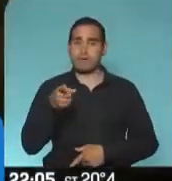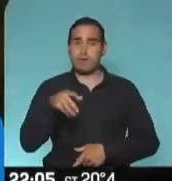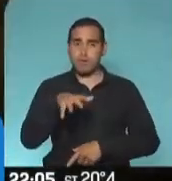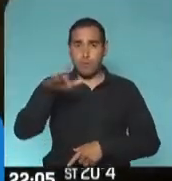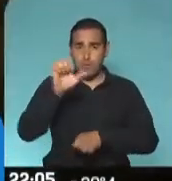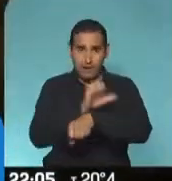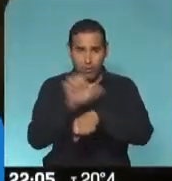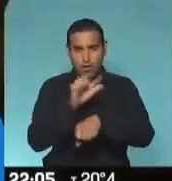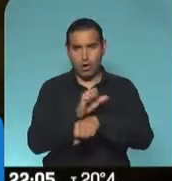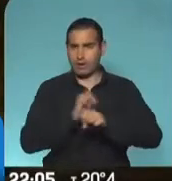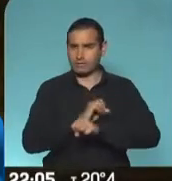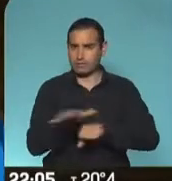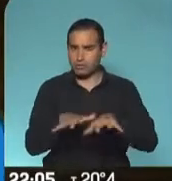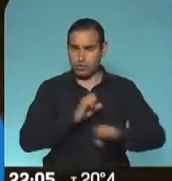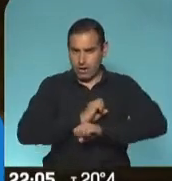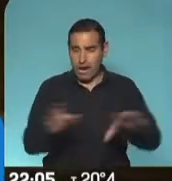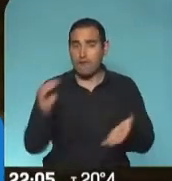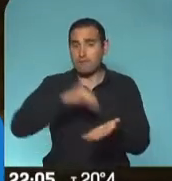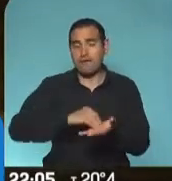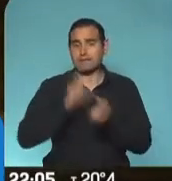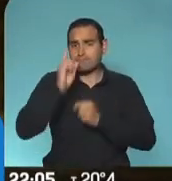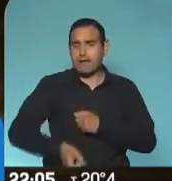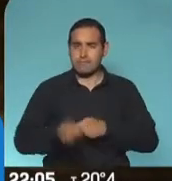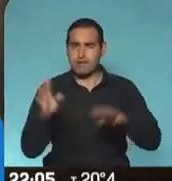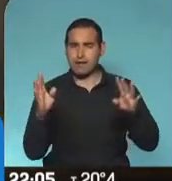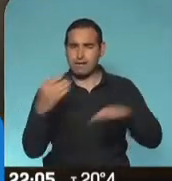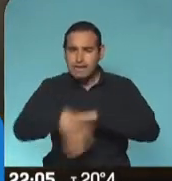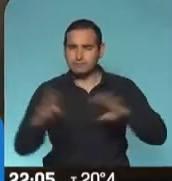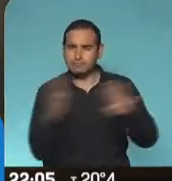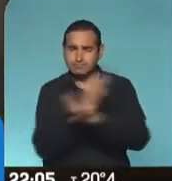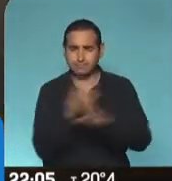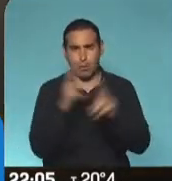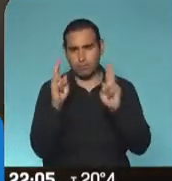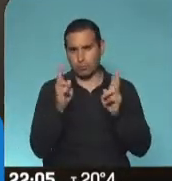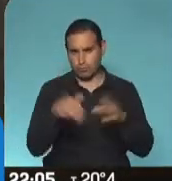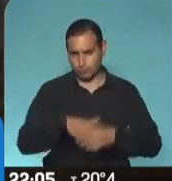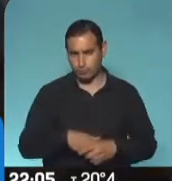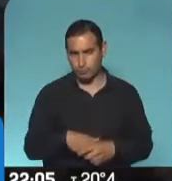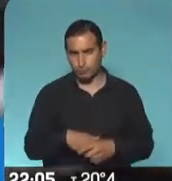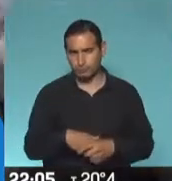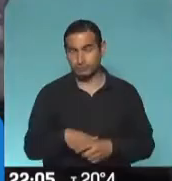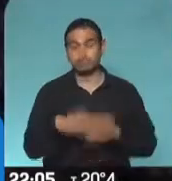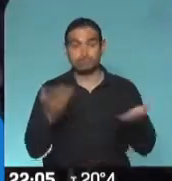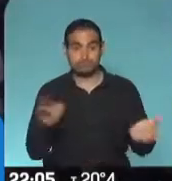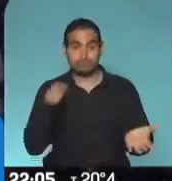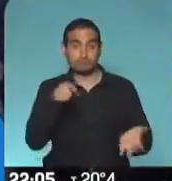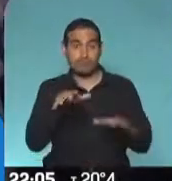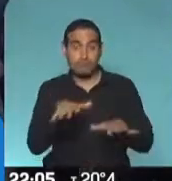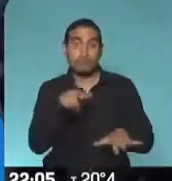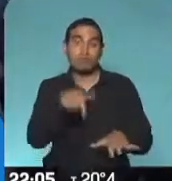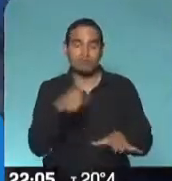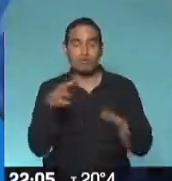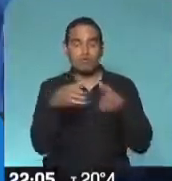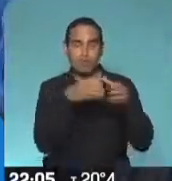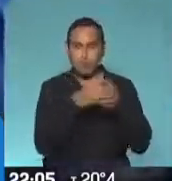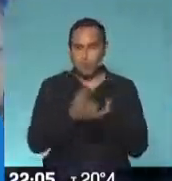país y el toque de queda para la capital, en zonas aledañas a instituciones estatales. En este escenario, organismos de derechos